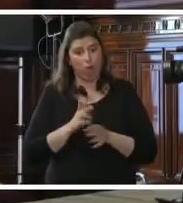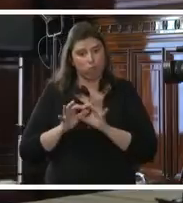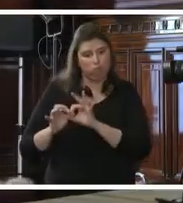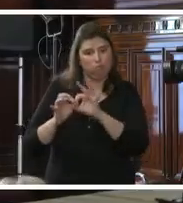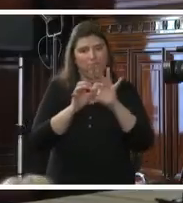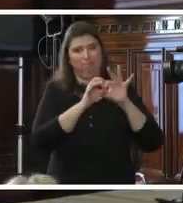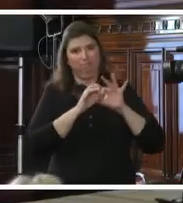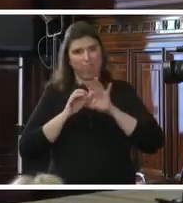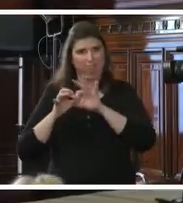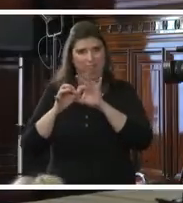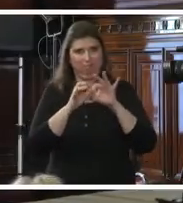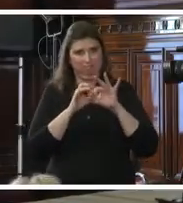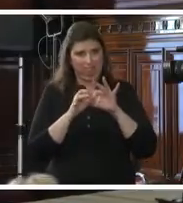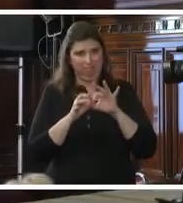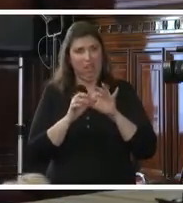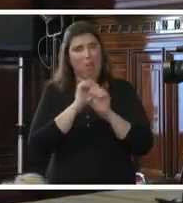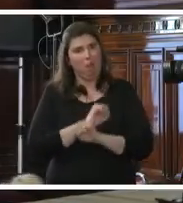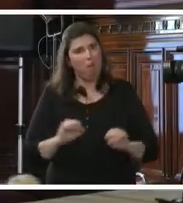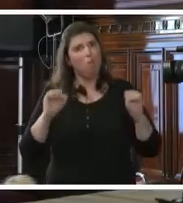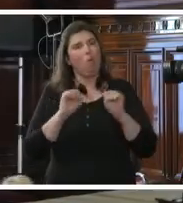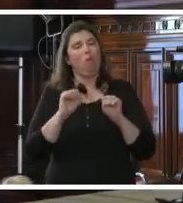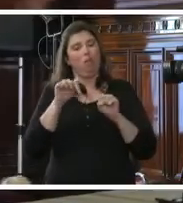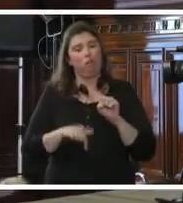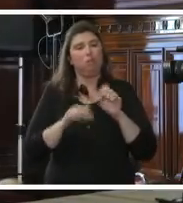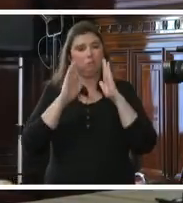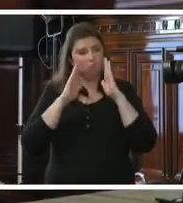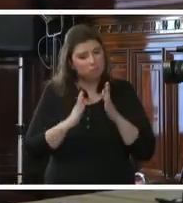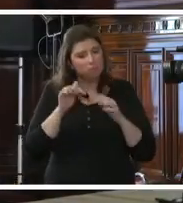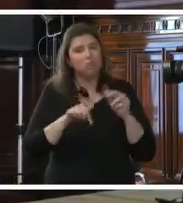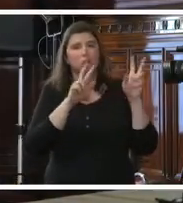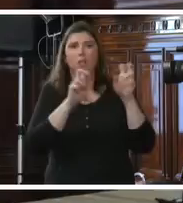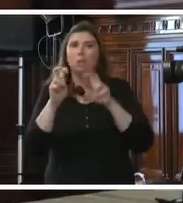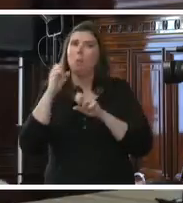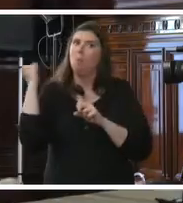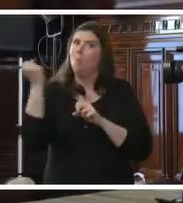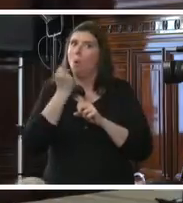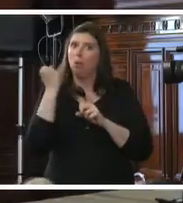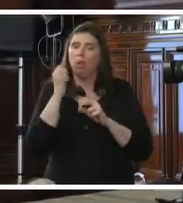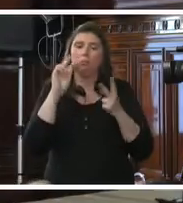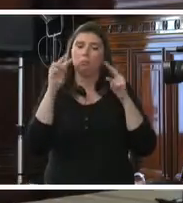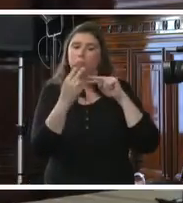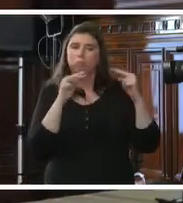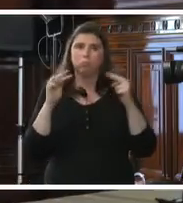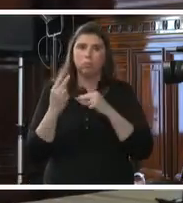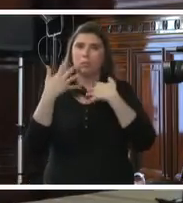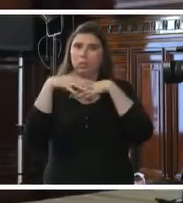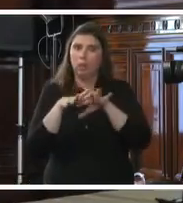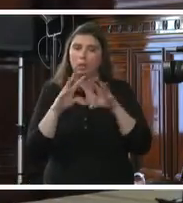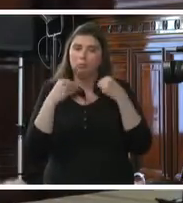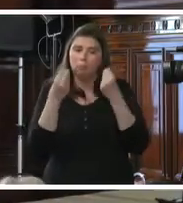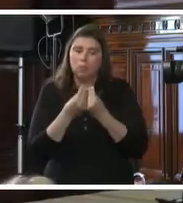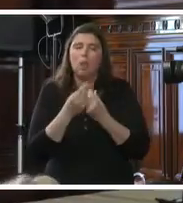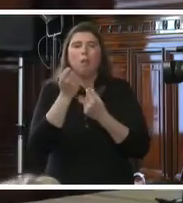unamos para tratar un tema tan importante, como ustedes lo han dicho, desde una mirada interseccional en donde estemos